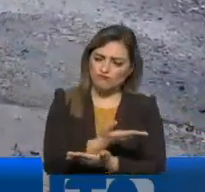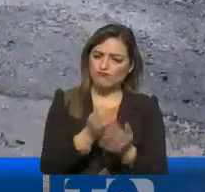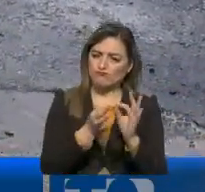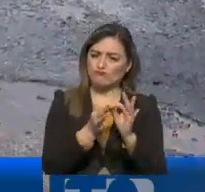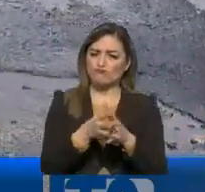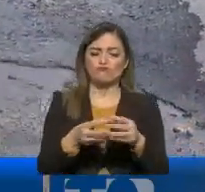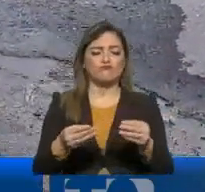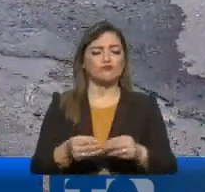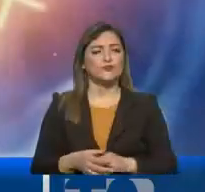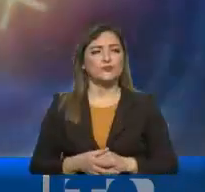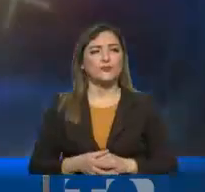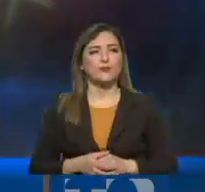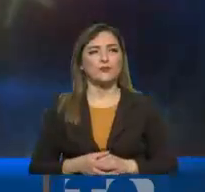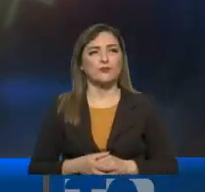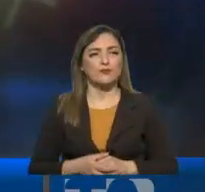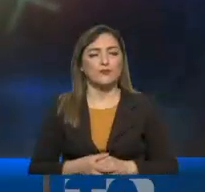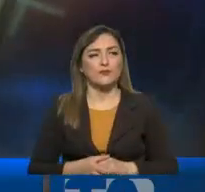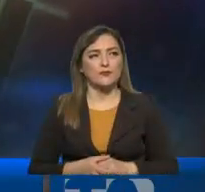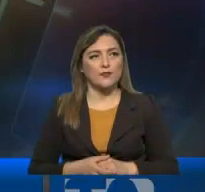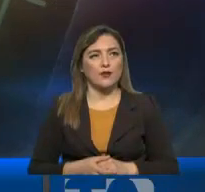zona y solucione el problema.